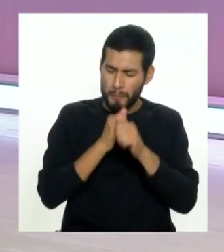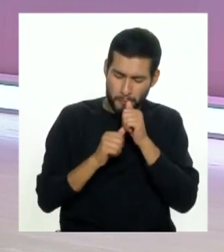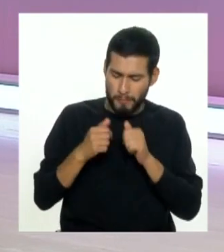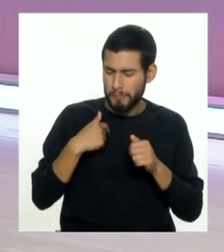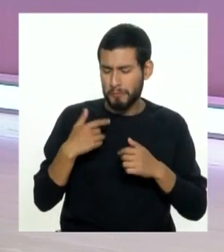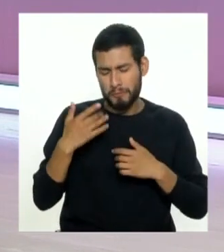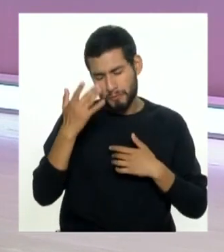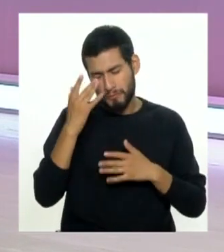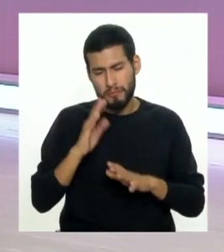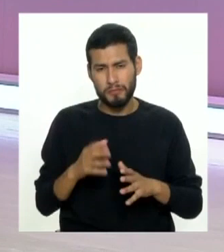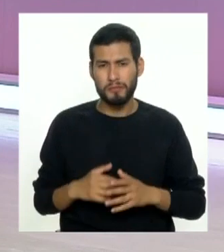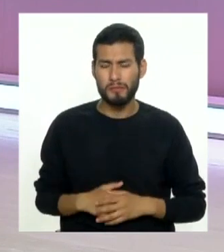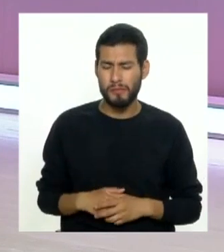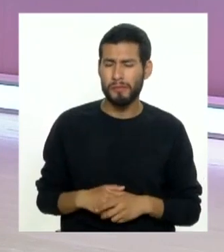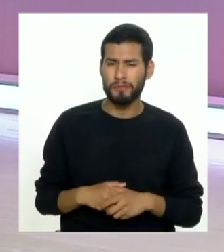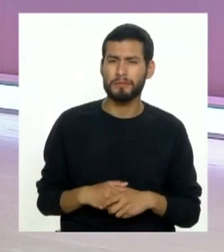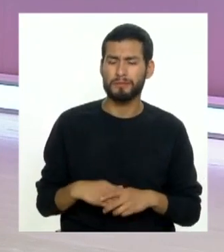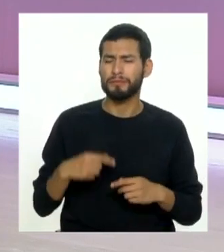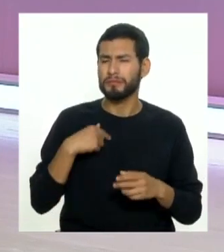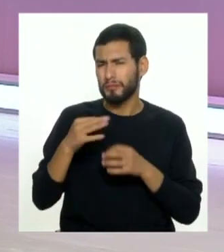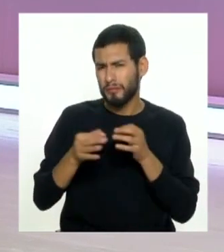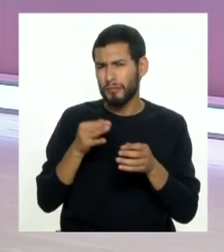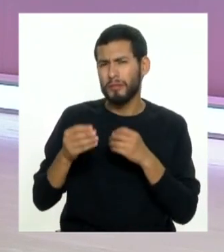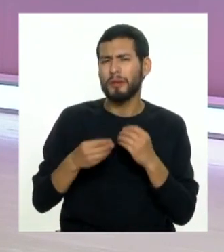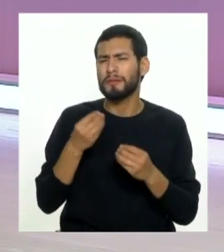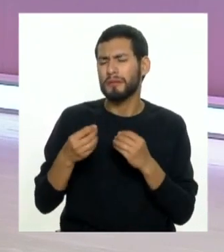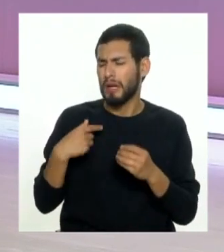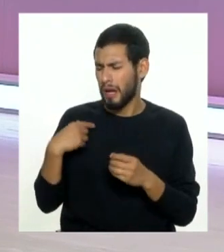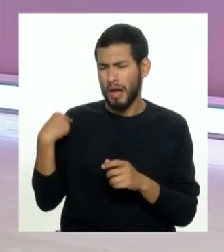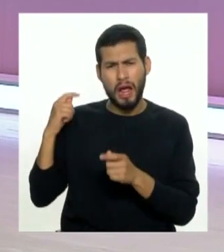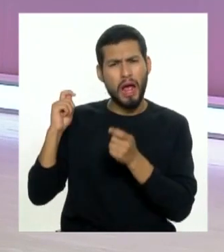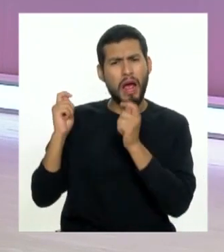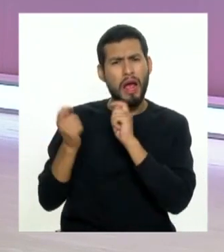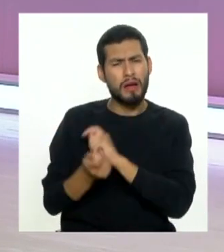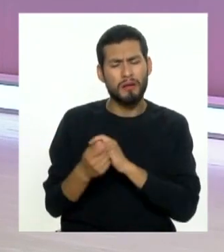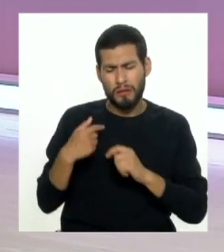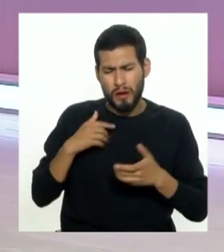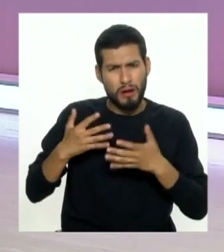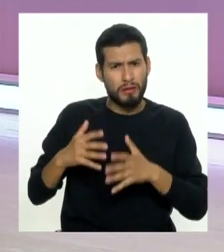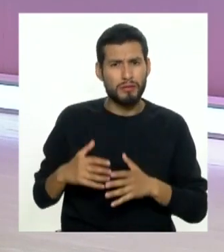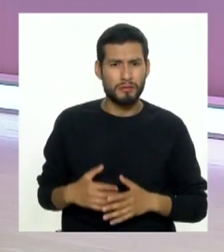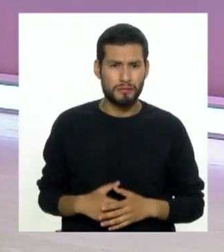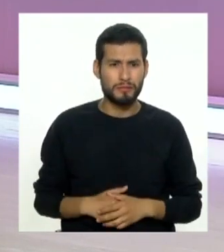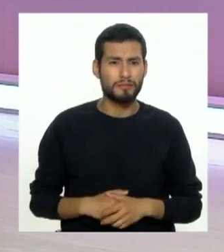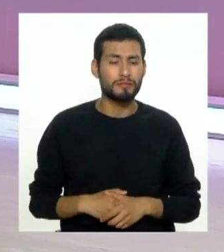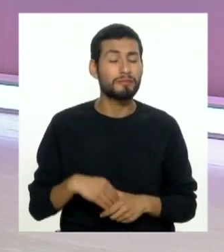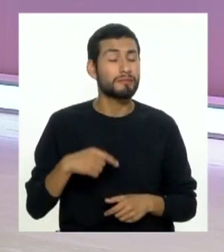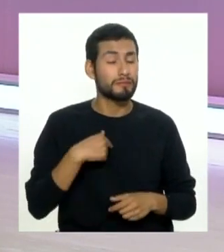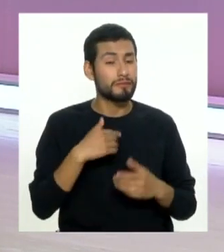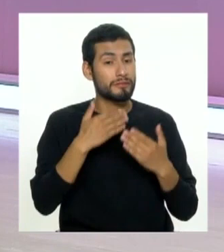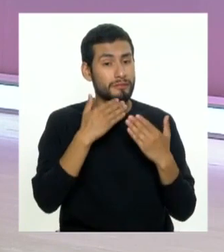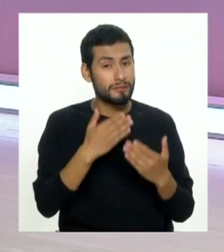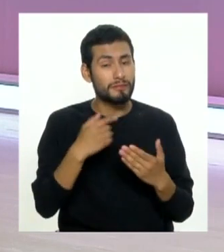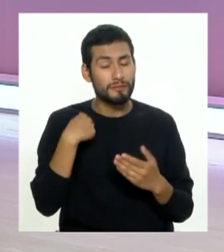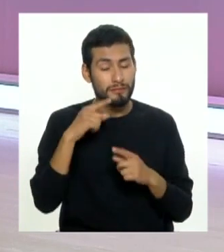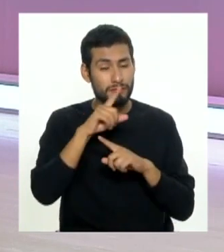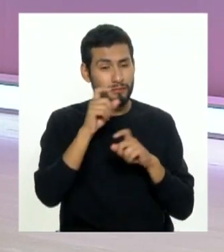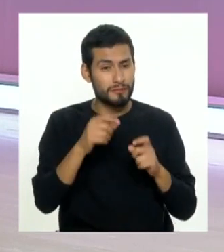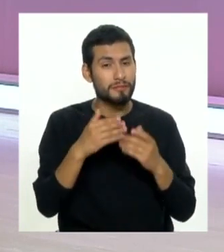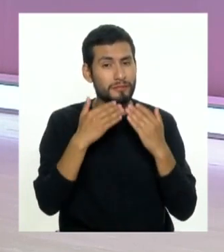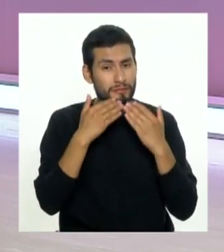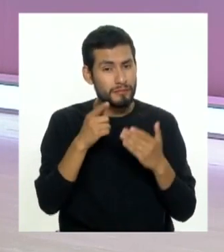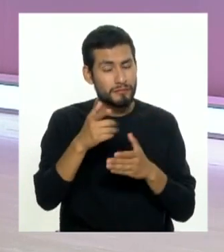ella. Muy bien, Olinda. Y doctor, que me explique por qué el cambio de mi convulsión, ¿no? Hemos entendido tu pregunta, Olinda. Muchas gracias